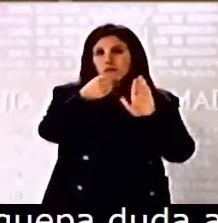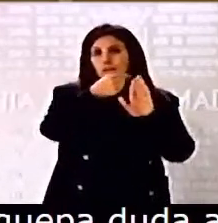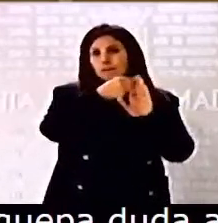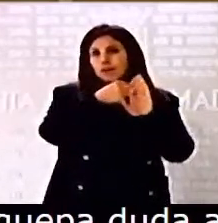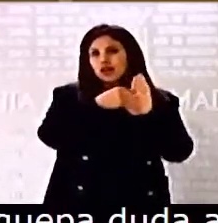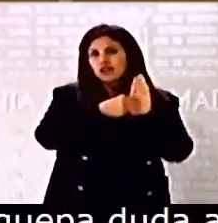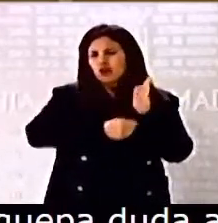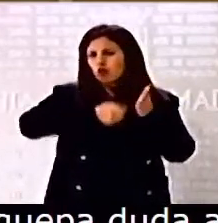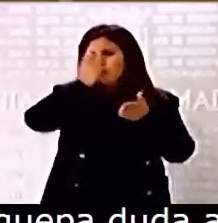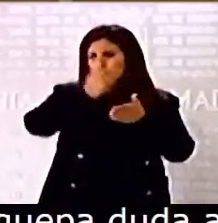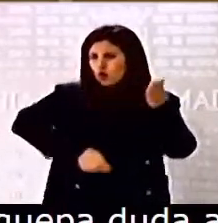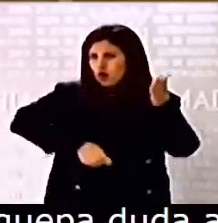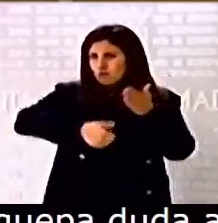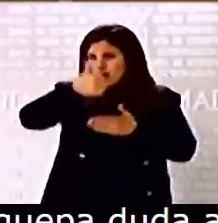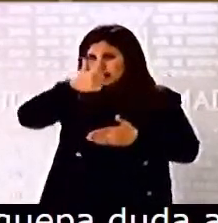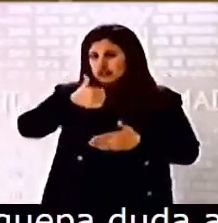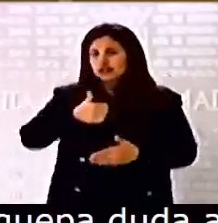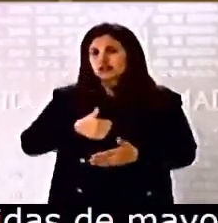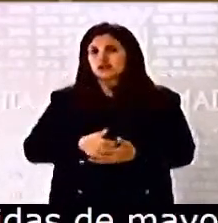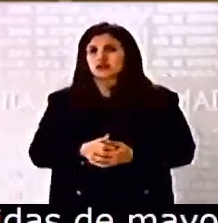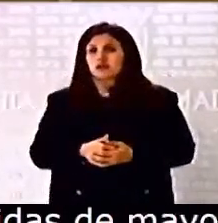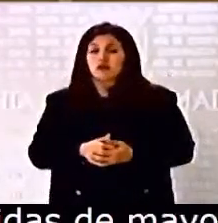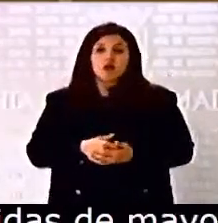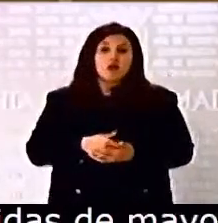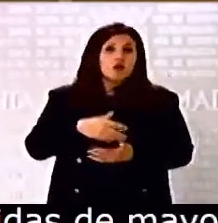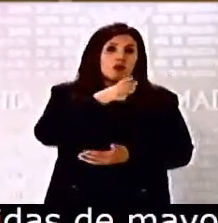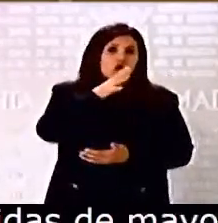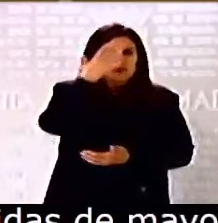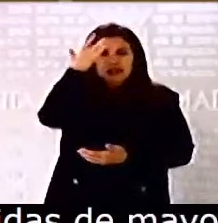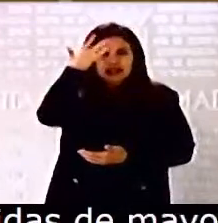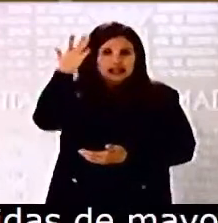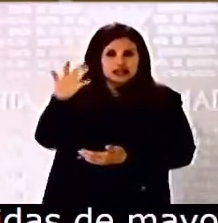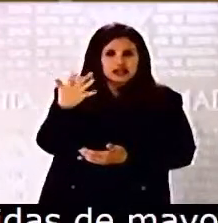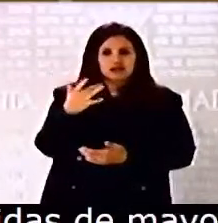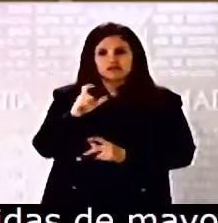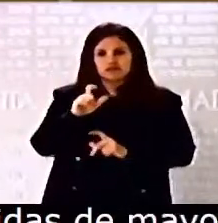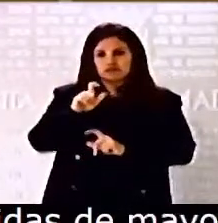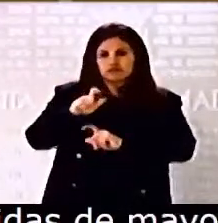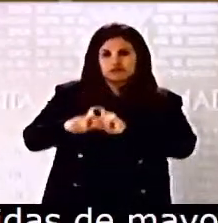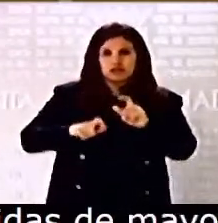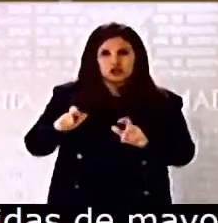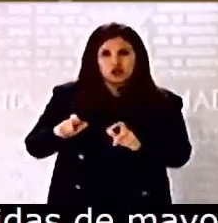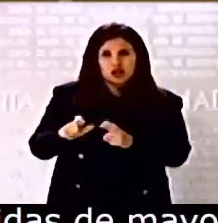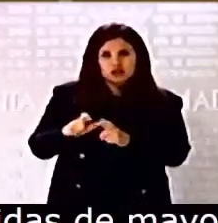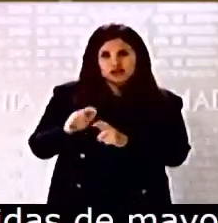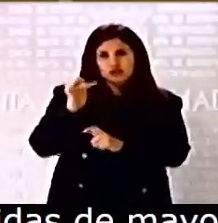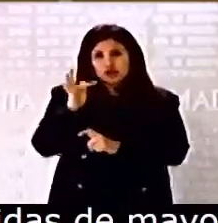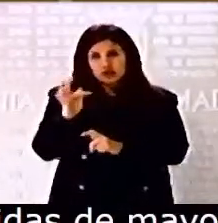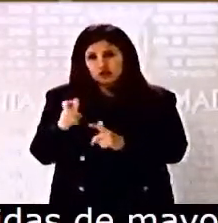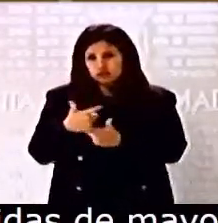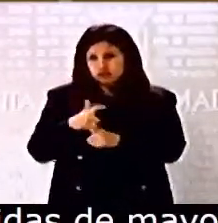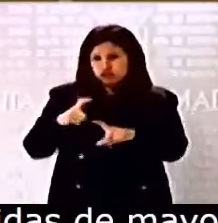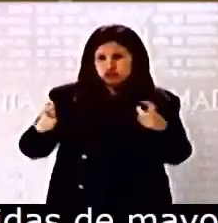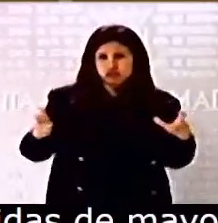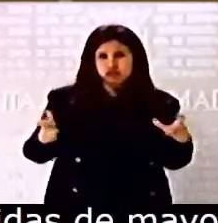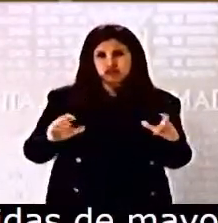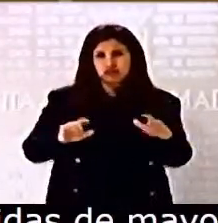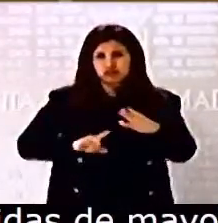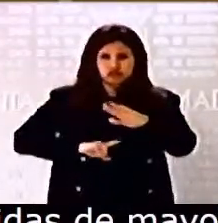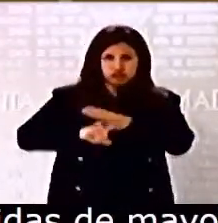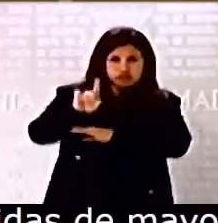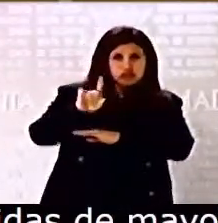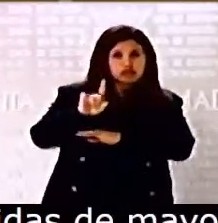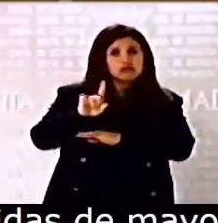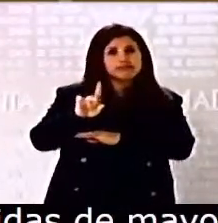de mayor calado porque la incidencia tuviese una tendencia creciente en los